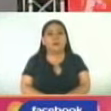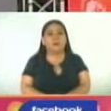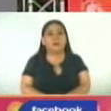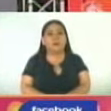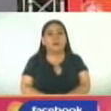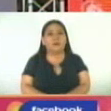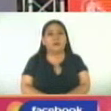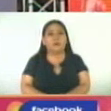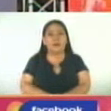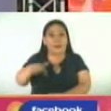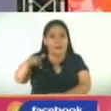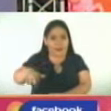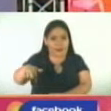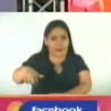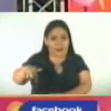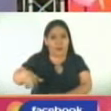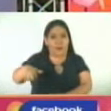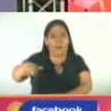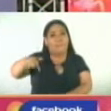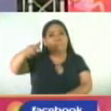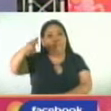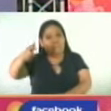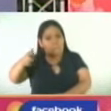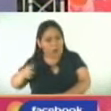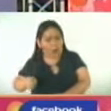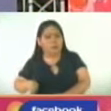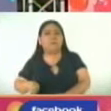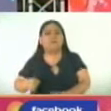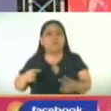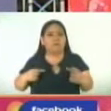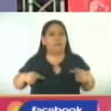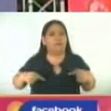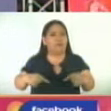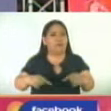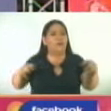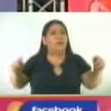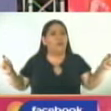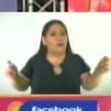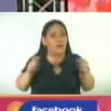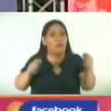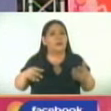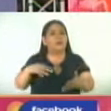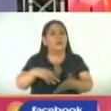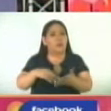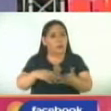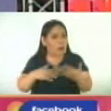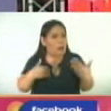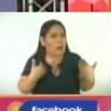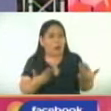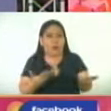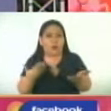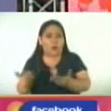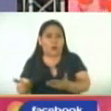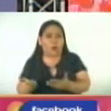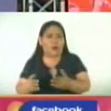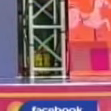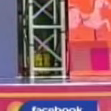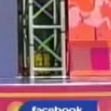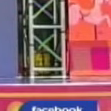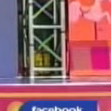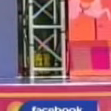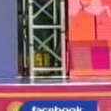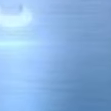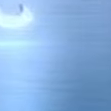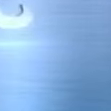Tener el transcurso de este mes, así que vamos a poder seguir celebrando aquí, vamos a seguir dando premios a través de nuestras redes sociales en las